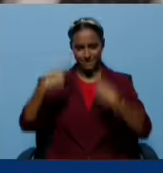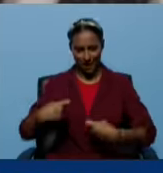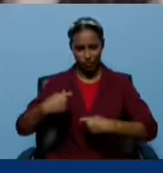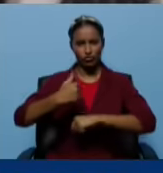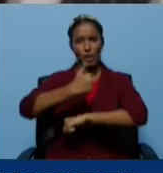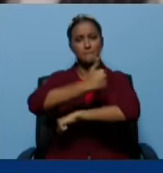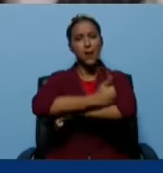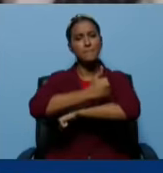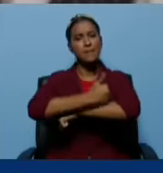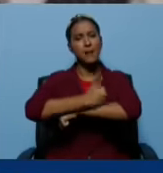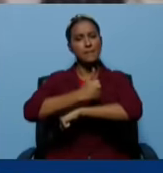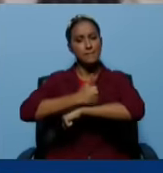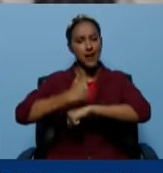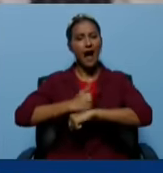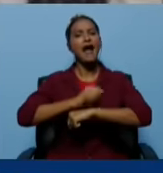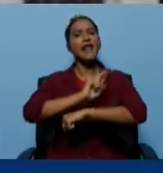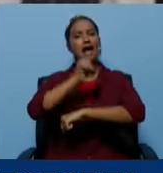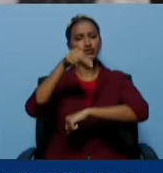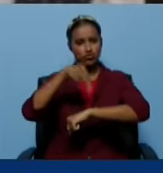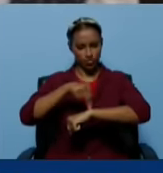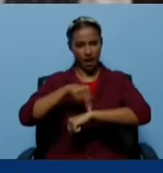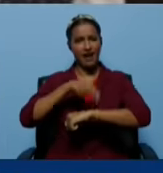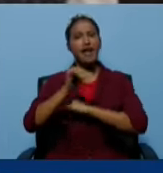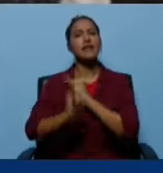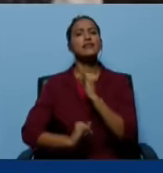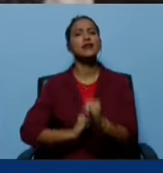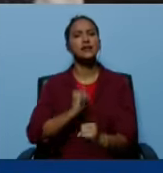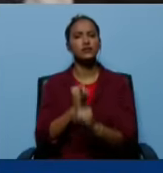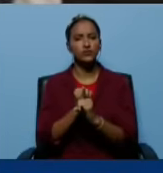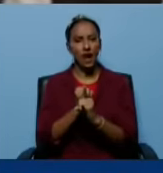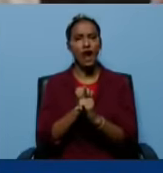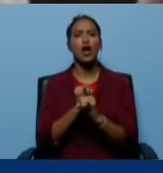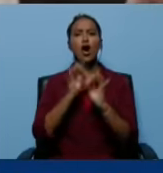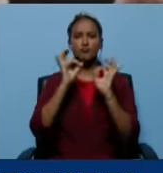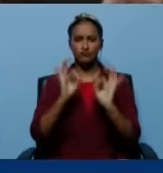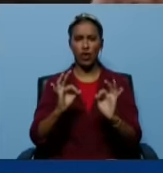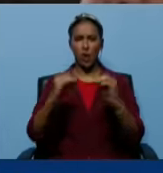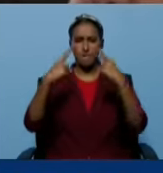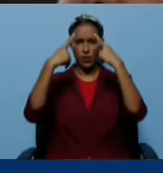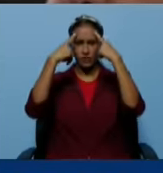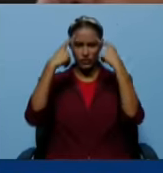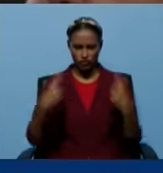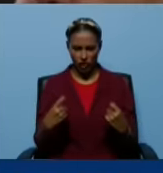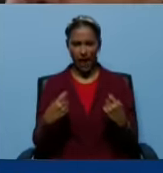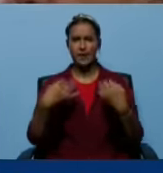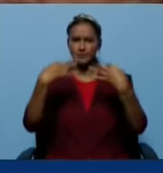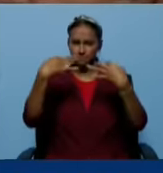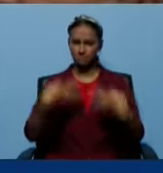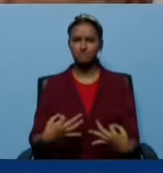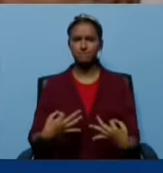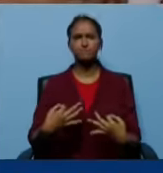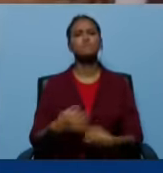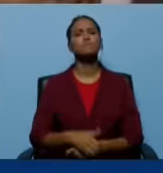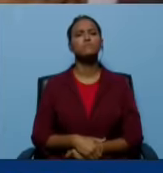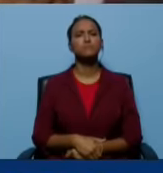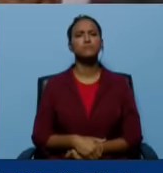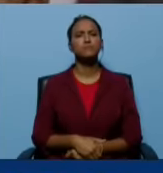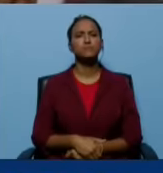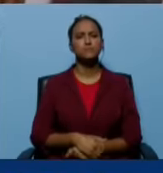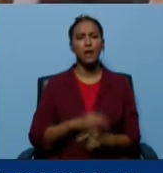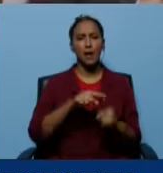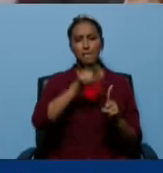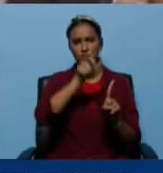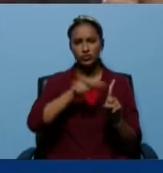nacionales e internacionales altamente calificados e idóneos, quienes garantizaron